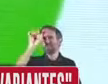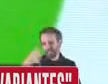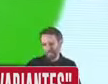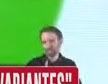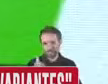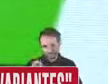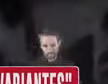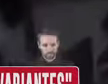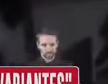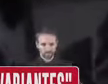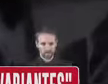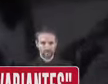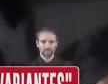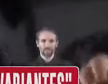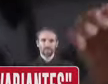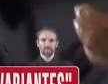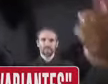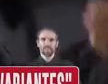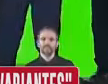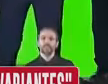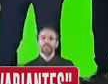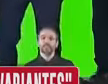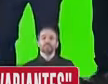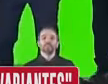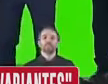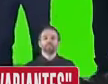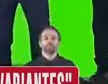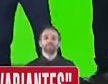quiera y estamos como decía